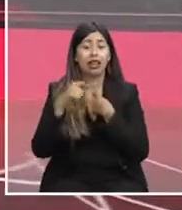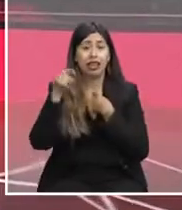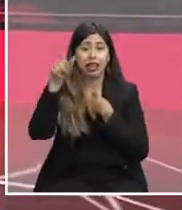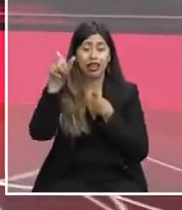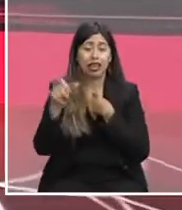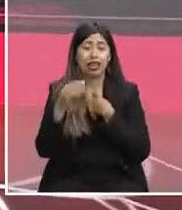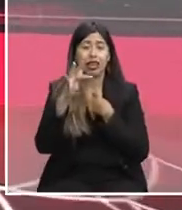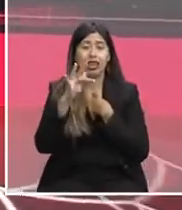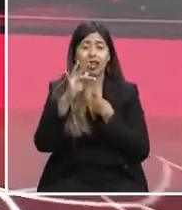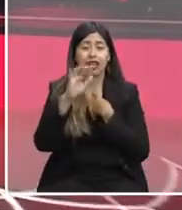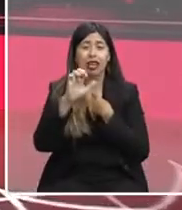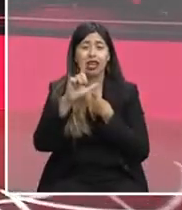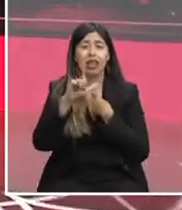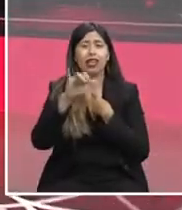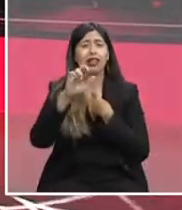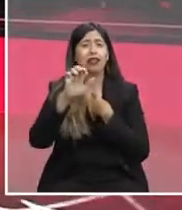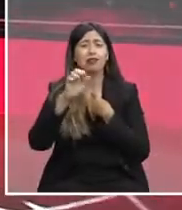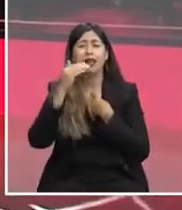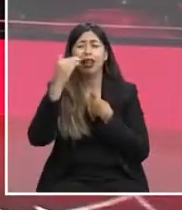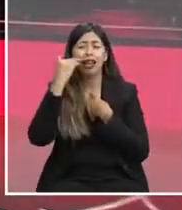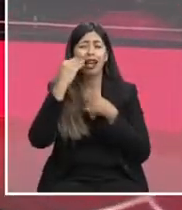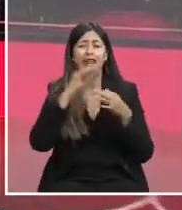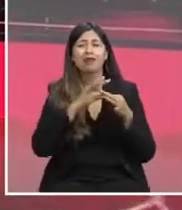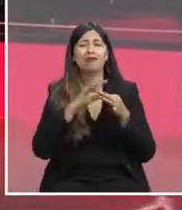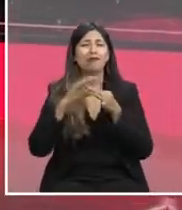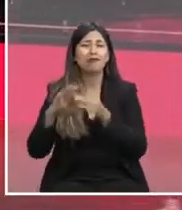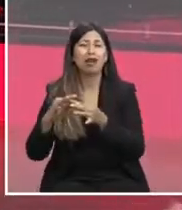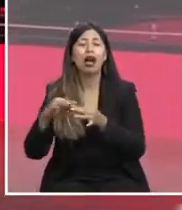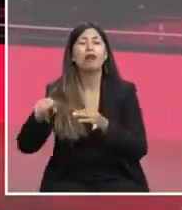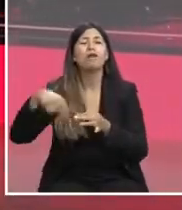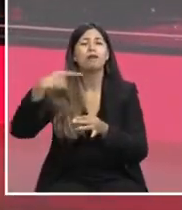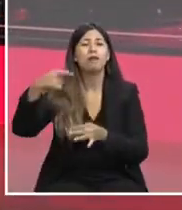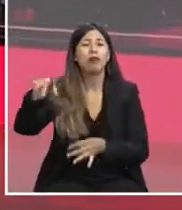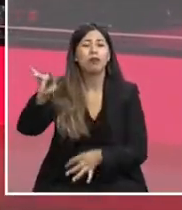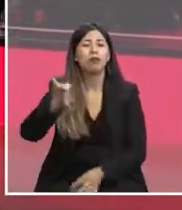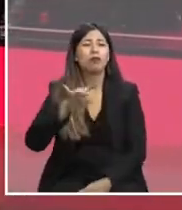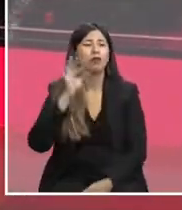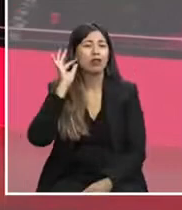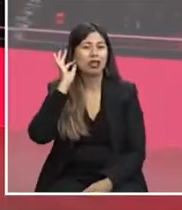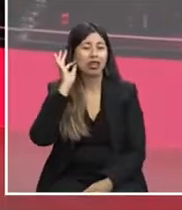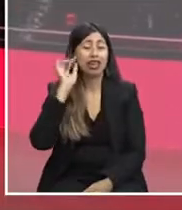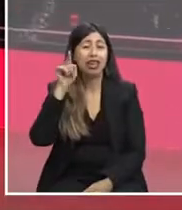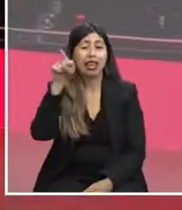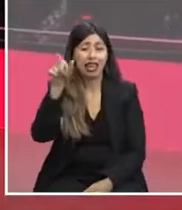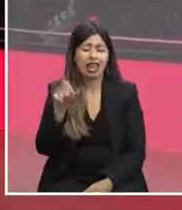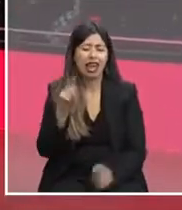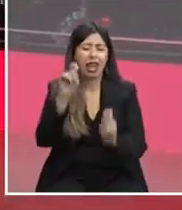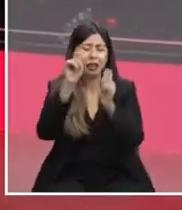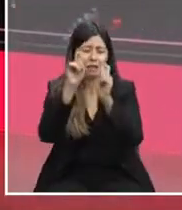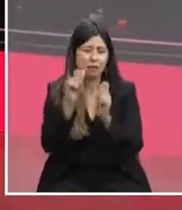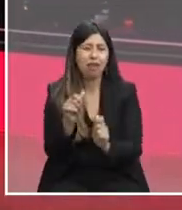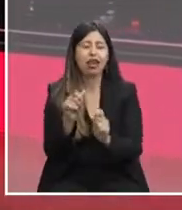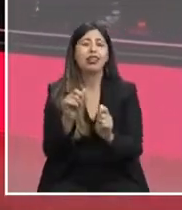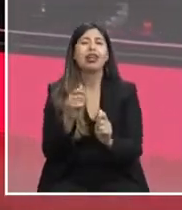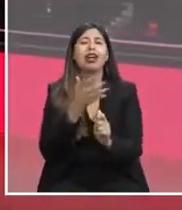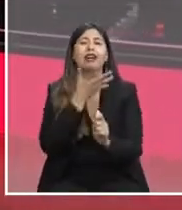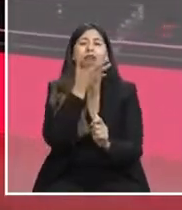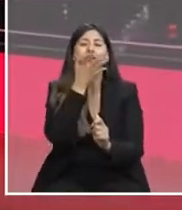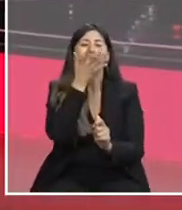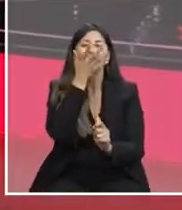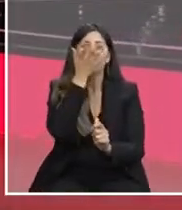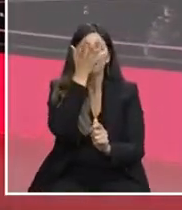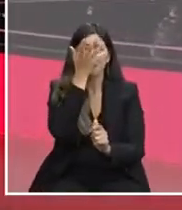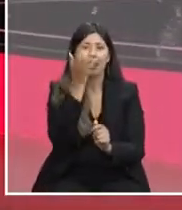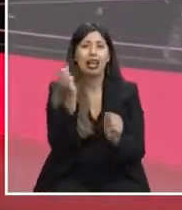dio casi el pase natural a nuestra próxima invitada, porque ella es experta en glaciares. Así que